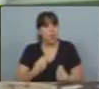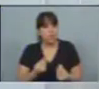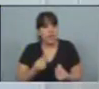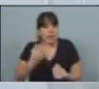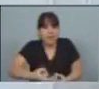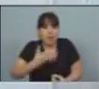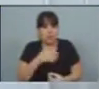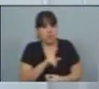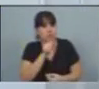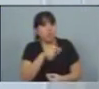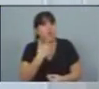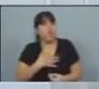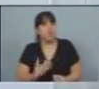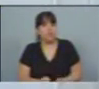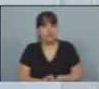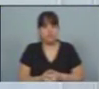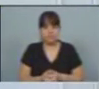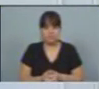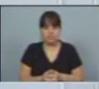termino de entender. Porque se va a armar